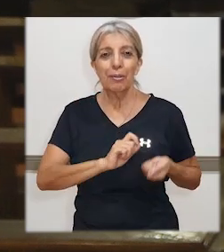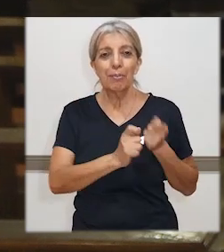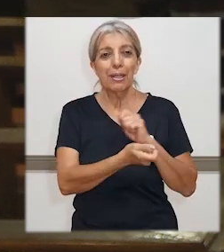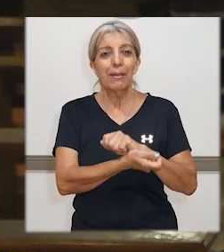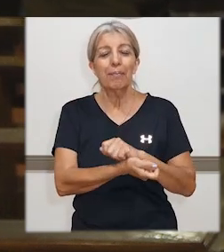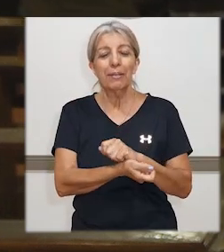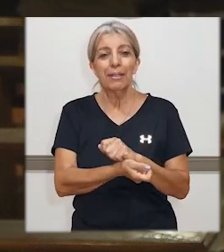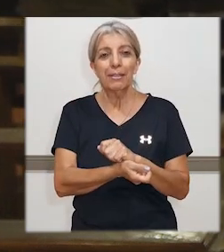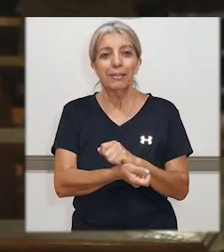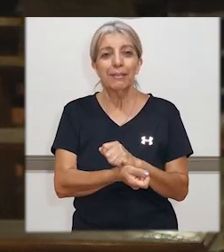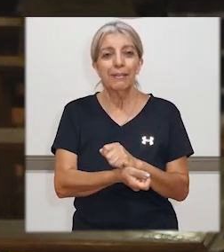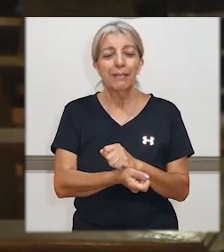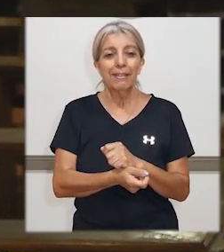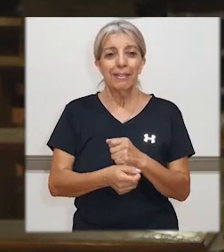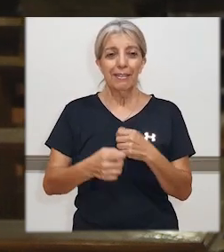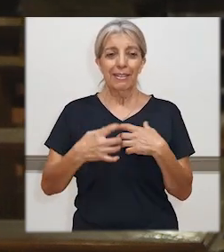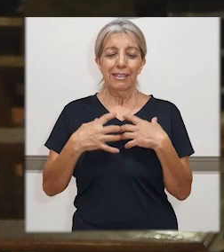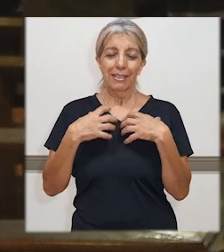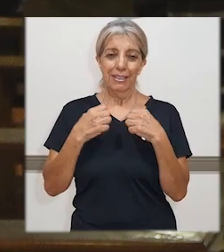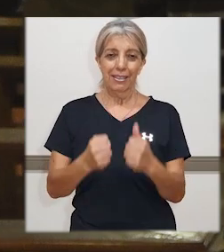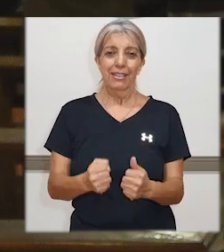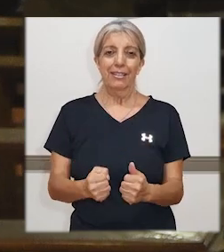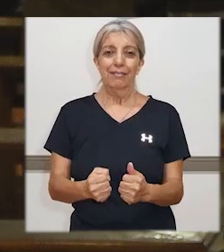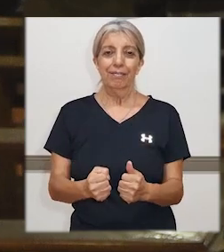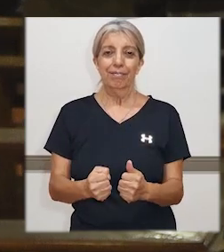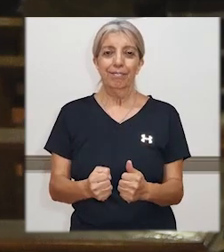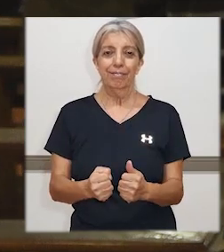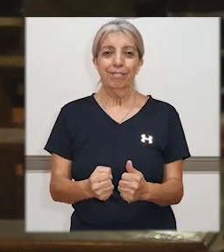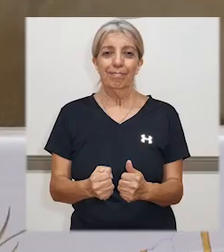una palabra tuya bastará para sanarme.